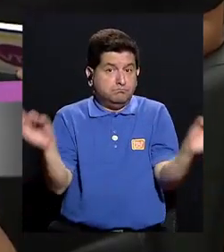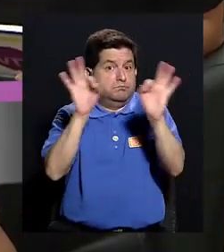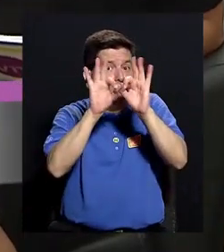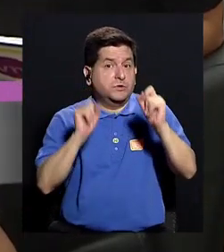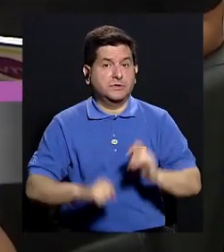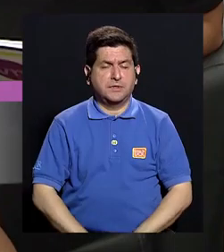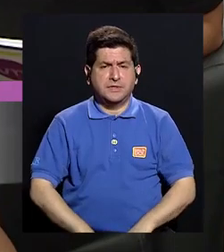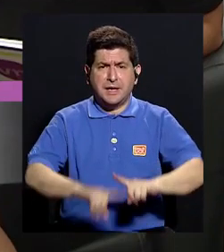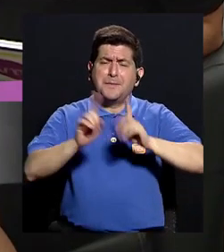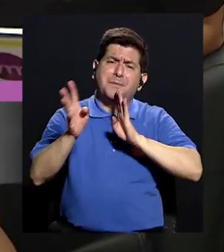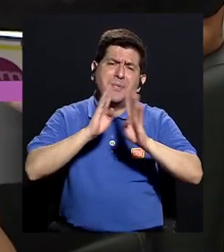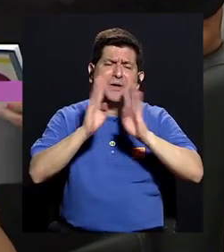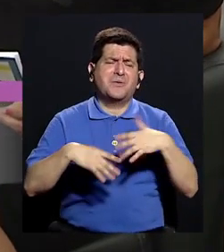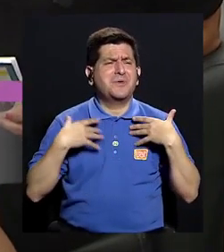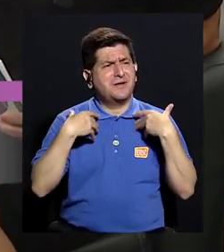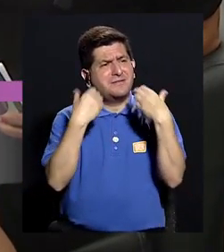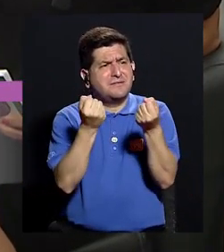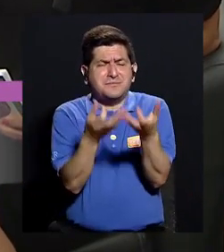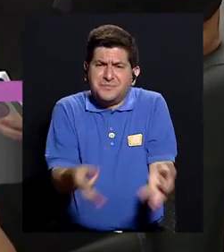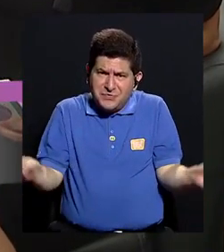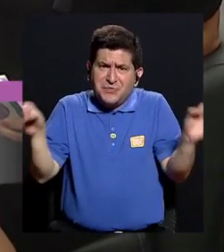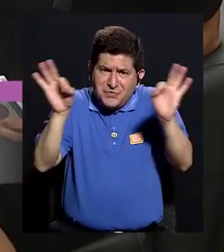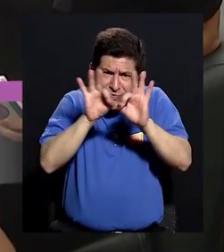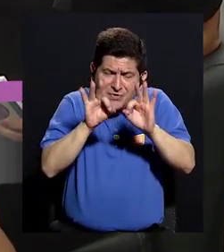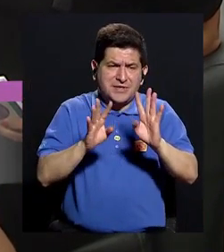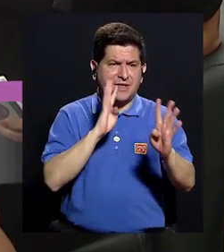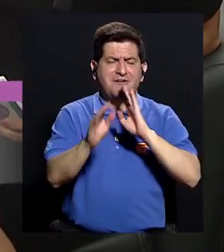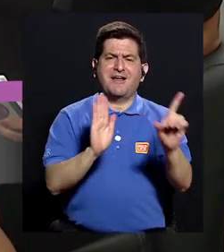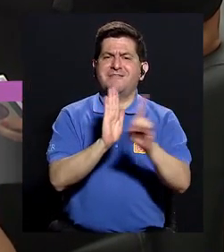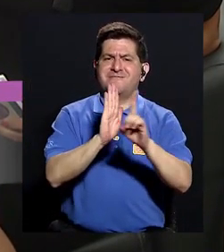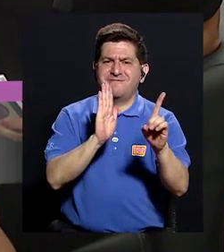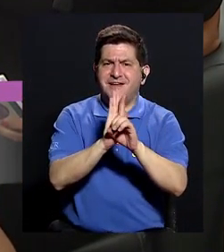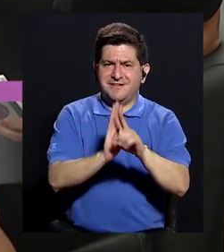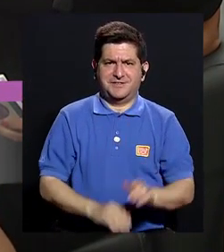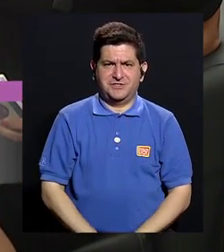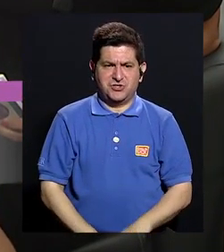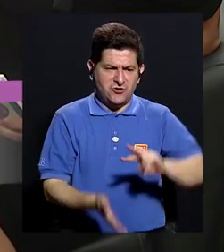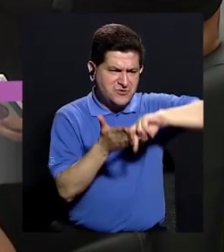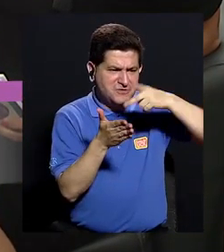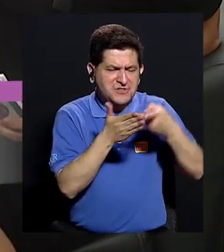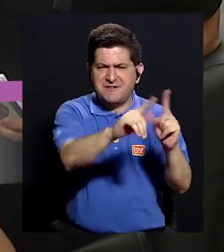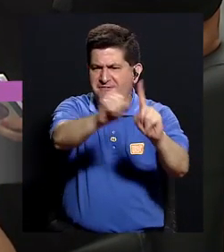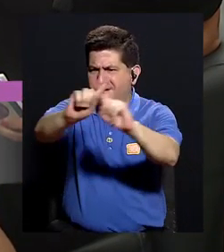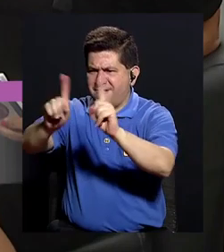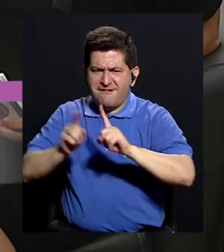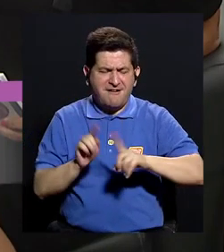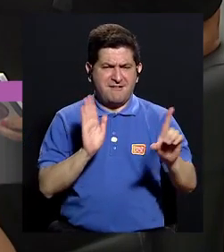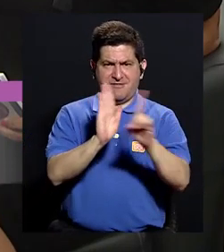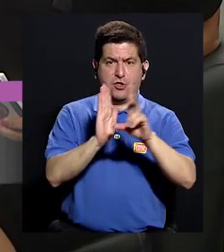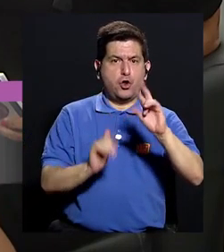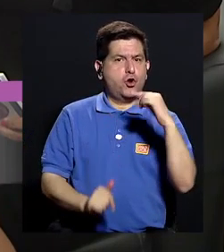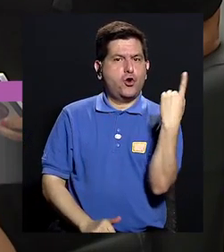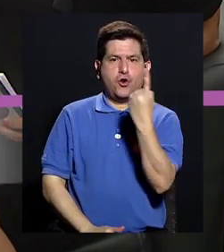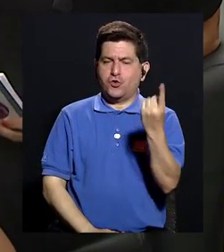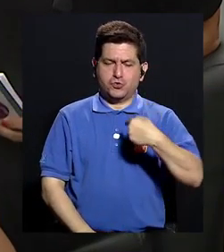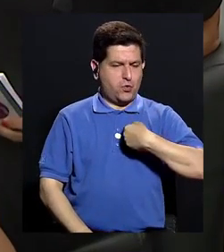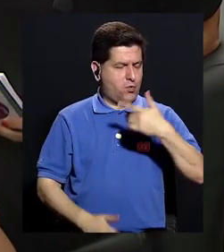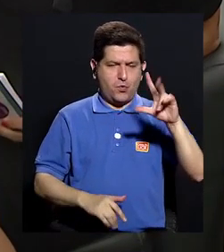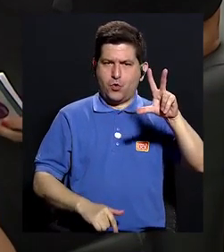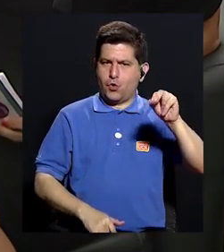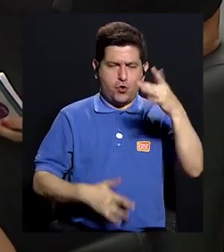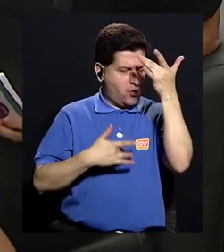es muy importante. Pero cuando hablamos de salud, y eso es muy importante, cuando hablamos de derecho, porque entonces implican muchos derechos, no solo el de